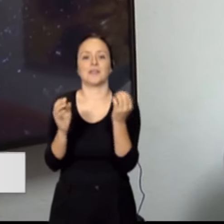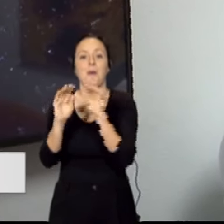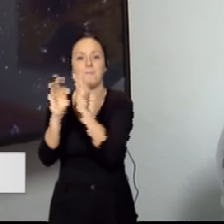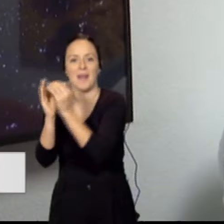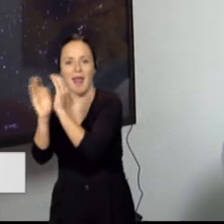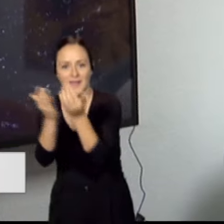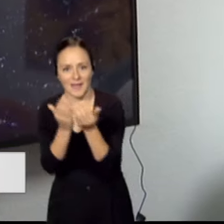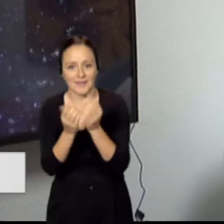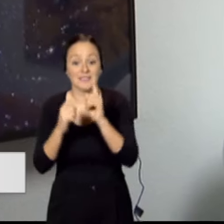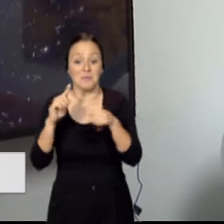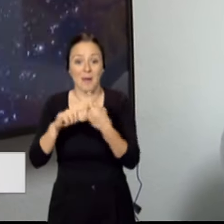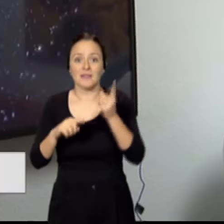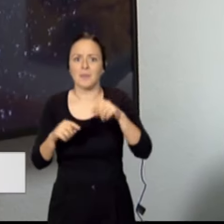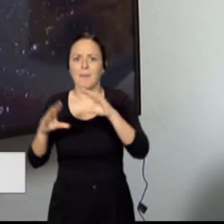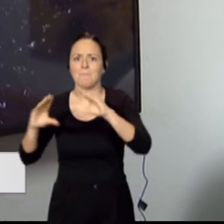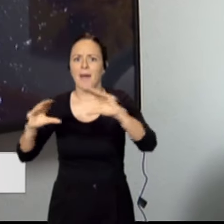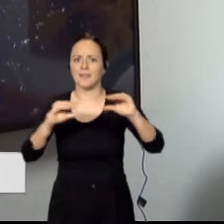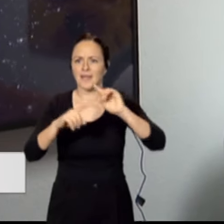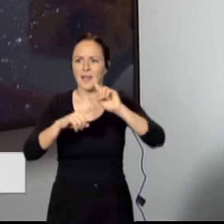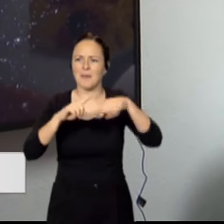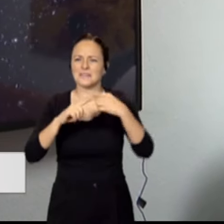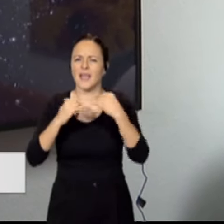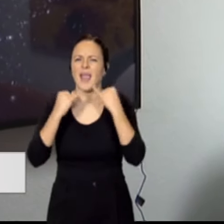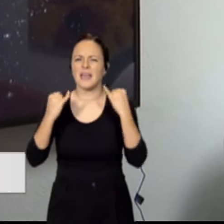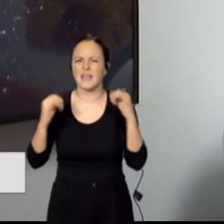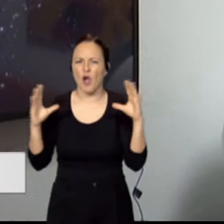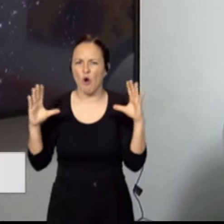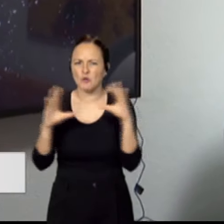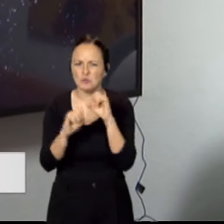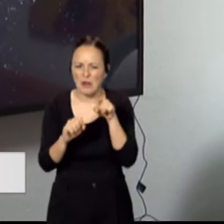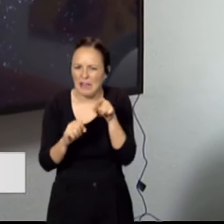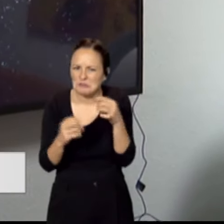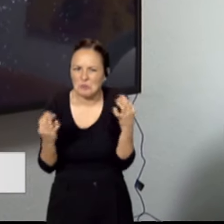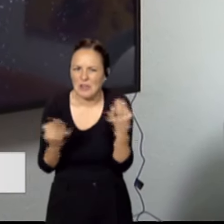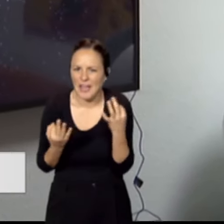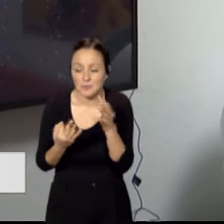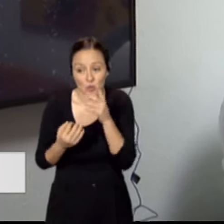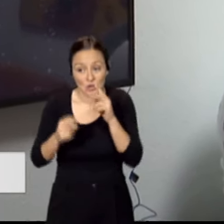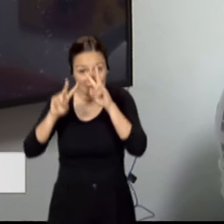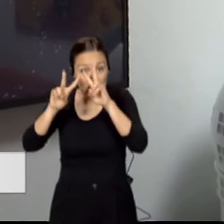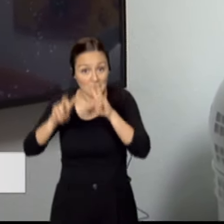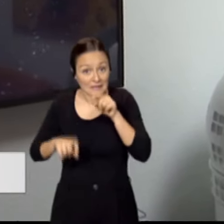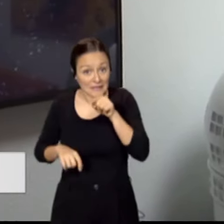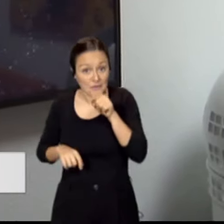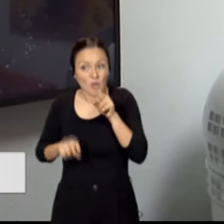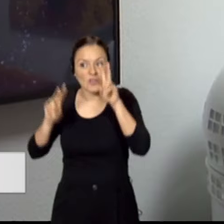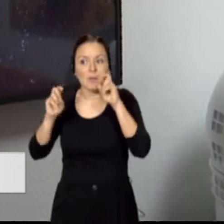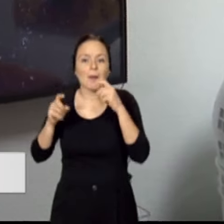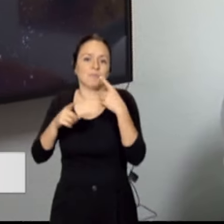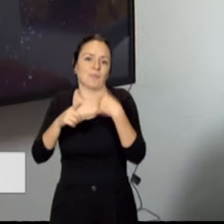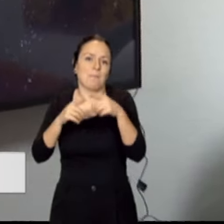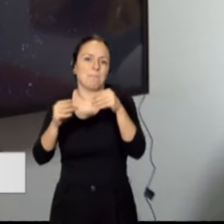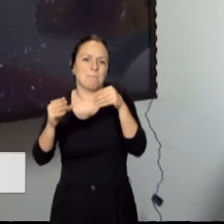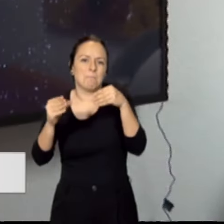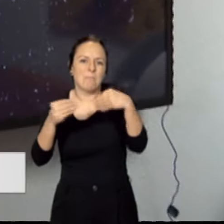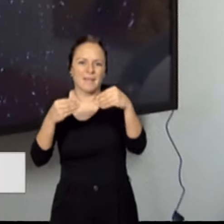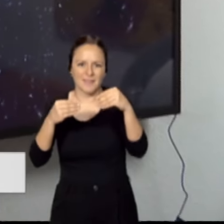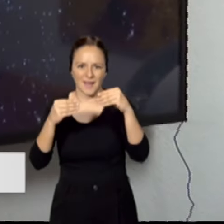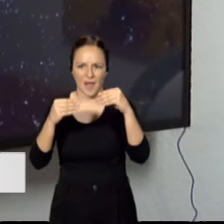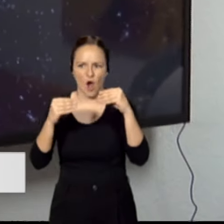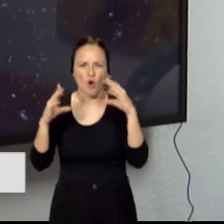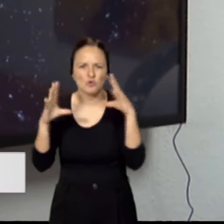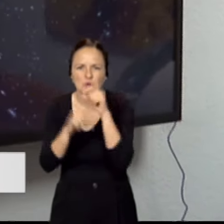también materia y energía oscura Qué es la energía oscura porque esta investigación sobre todo ha analizado la la materia oscura Sí más